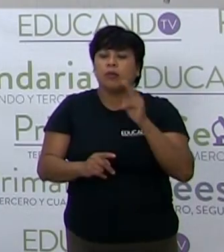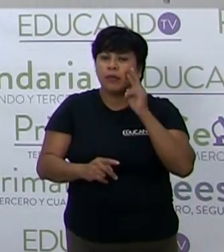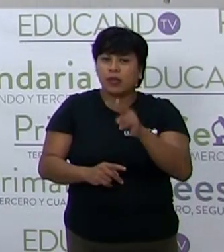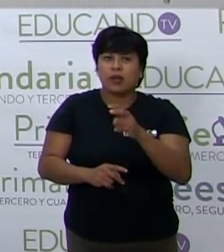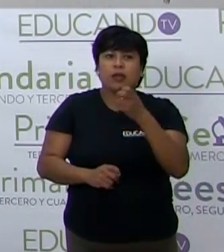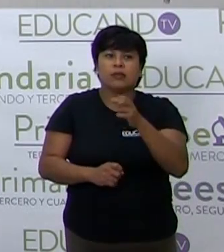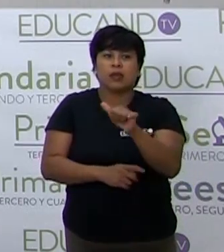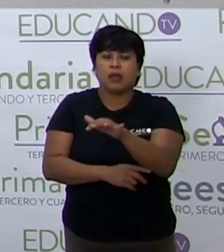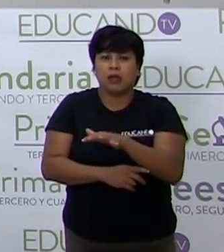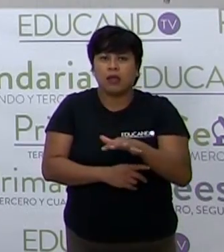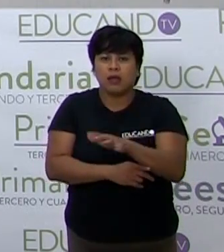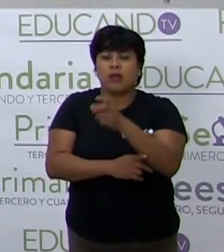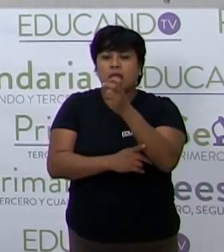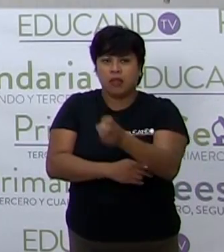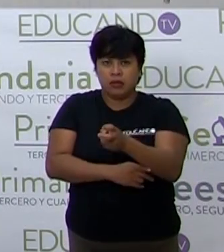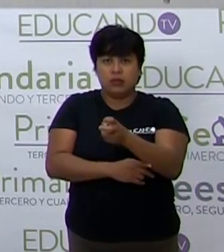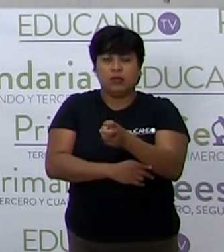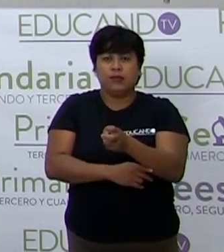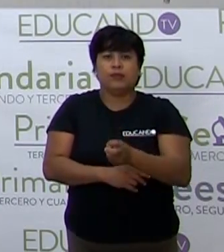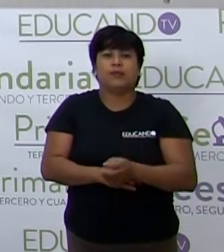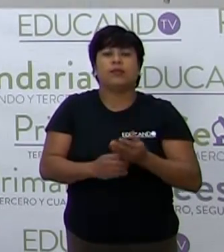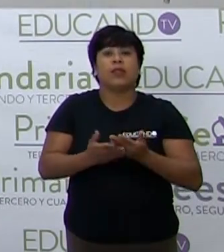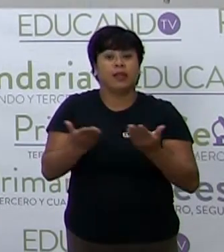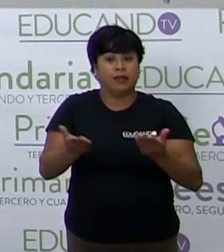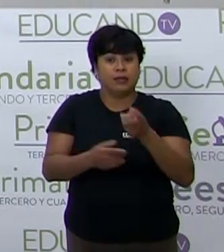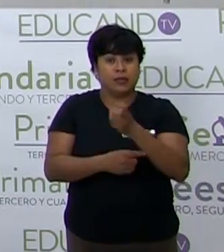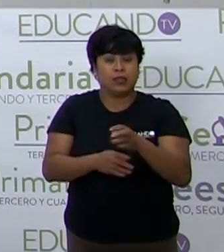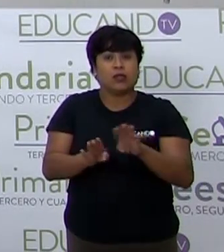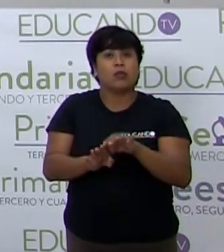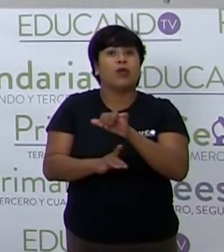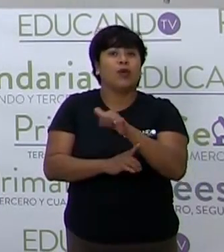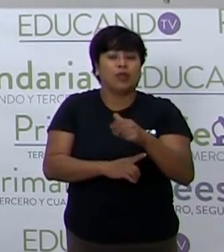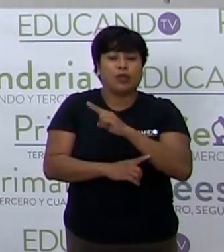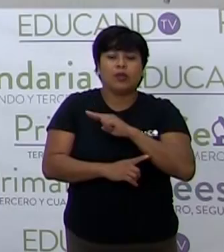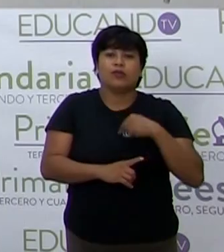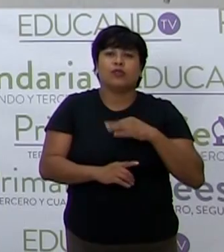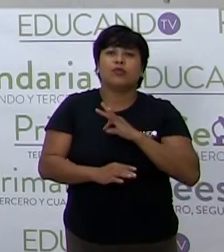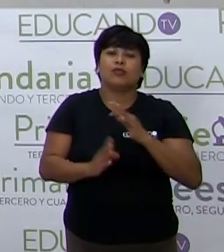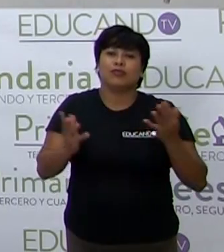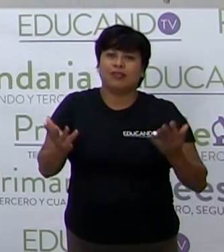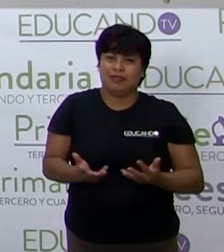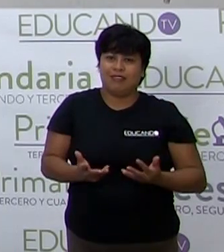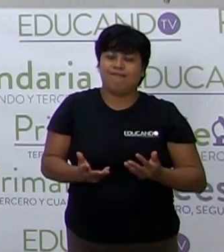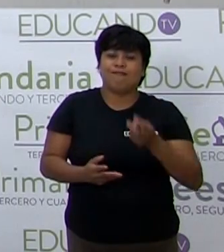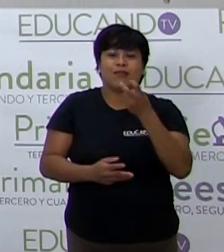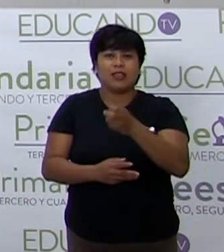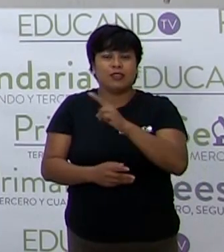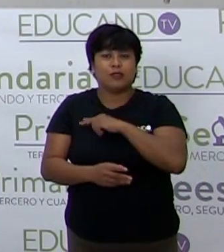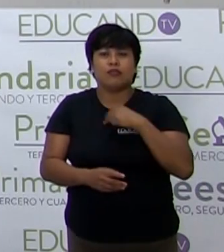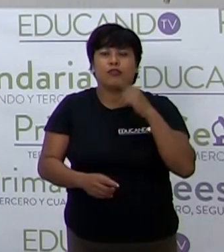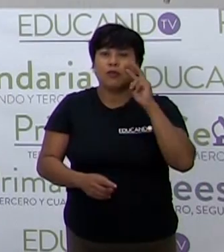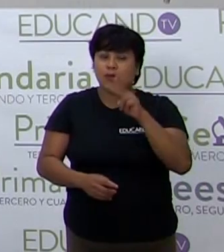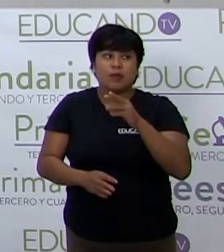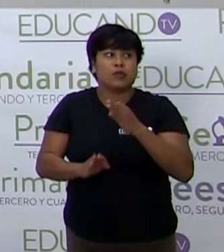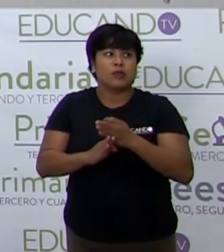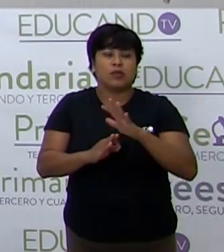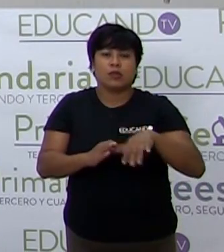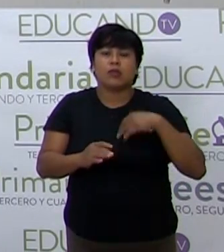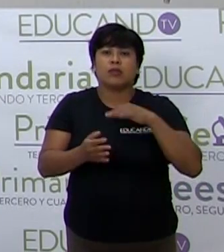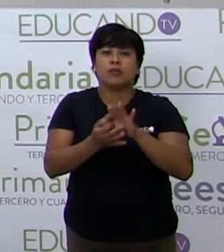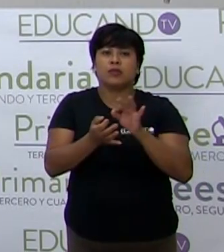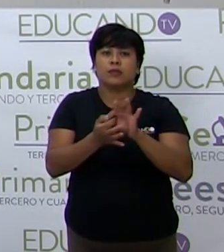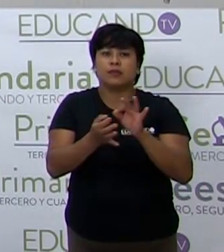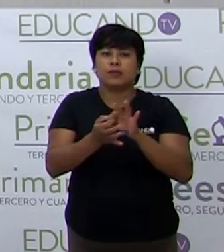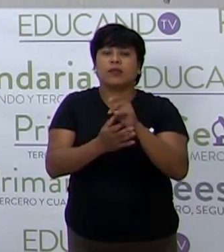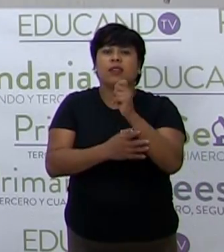esa área de esta figura geométrica a partir de otra figura que forma, que en este caso ya habíamos comentado, que